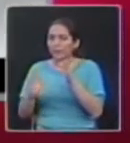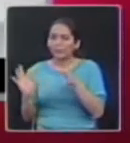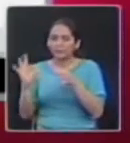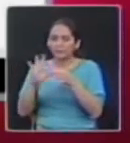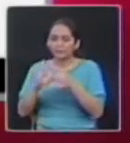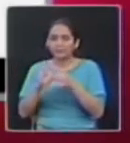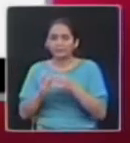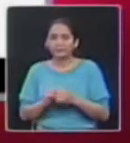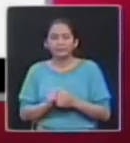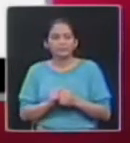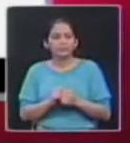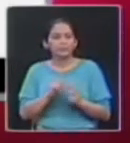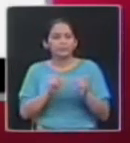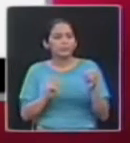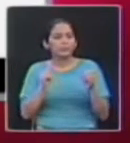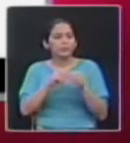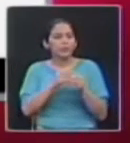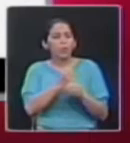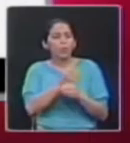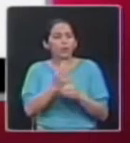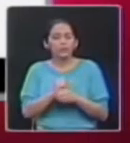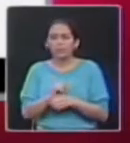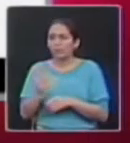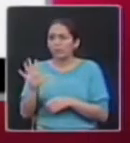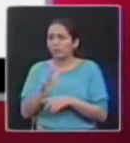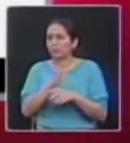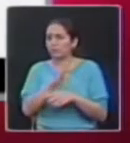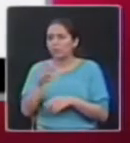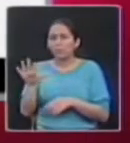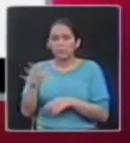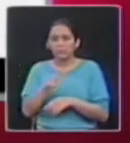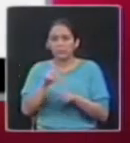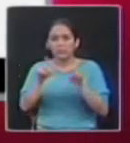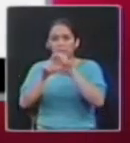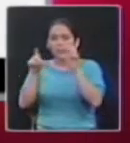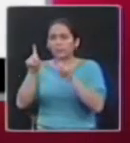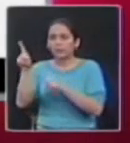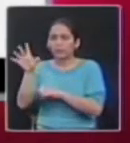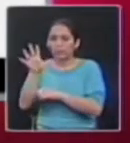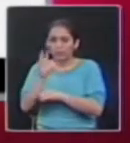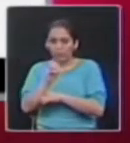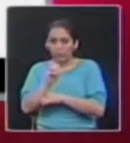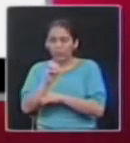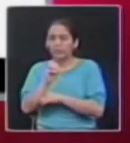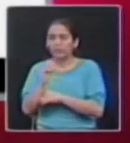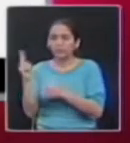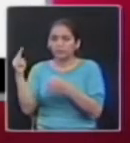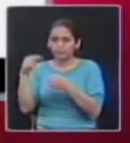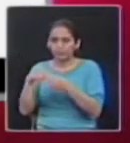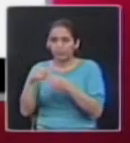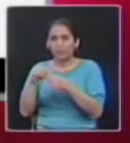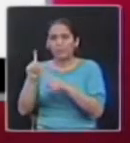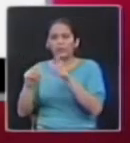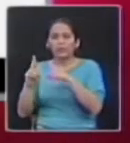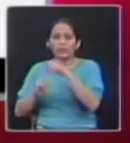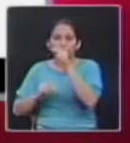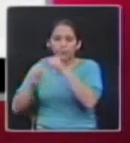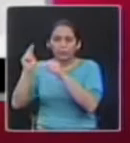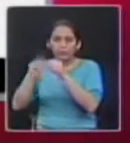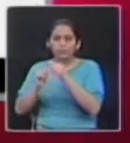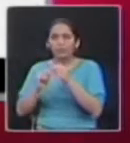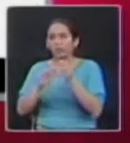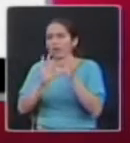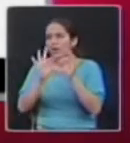¿Cuántas participan? Aproximadamente 150 empresas, segmentadas entre constructoras, inmobiliarias, corredores, empresas de